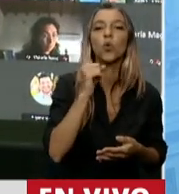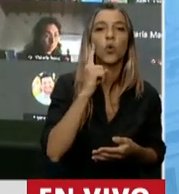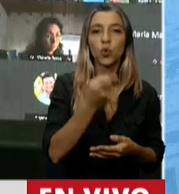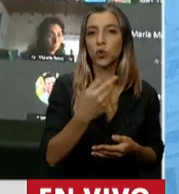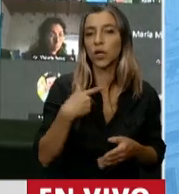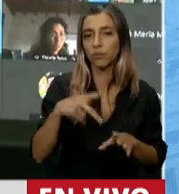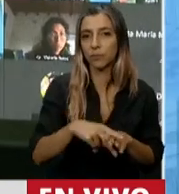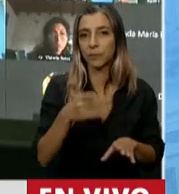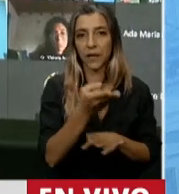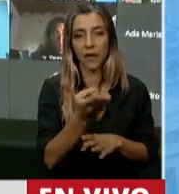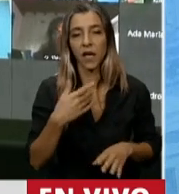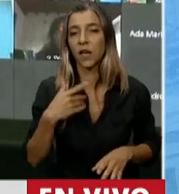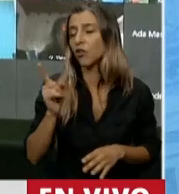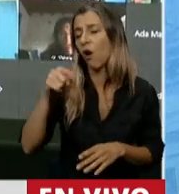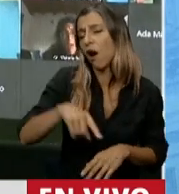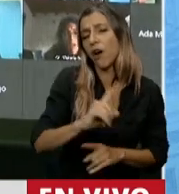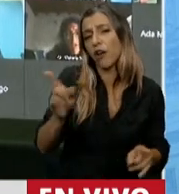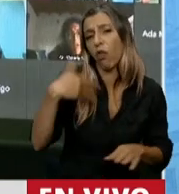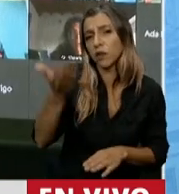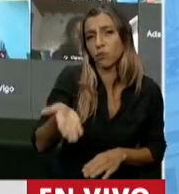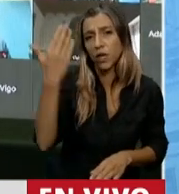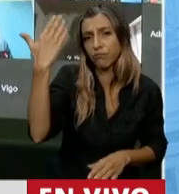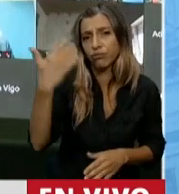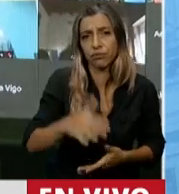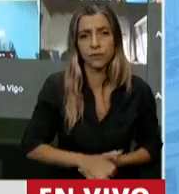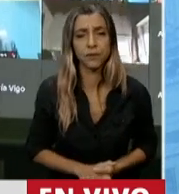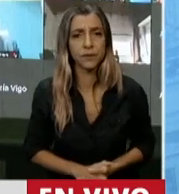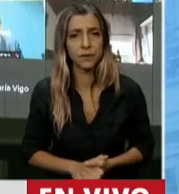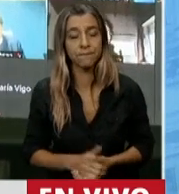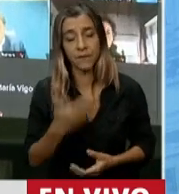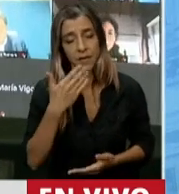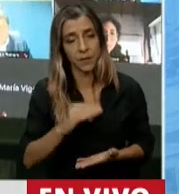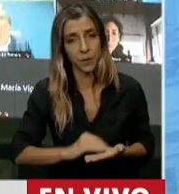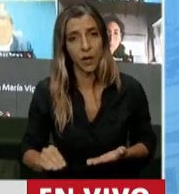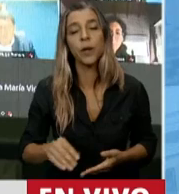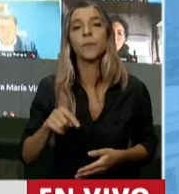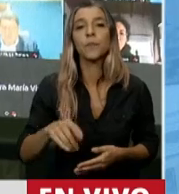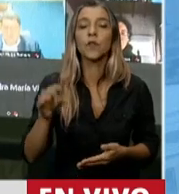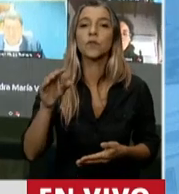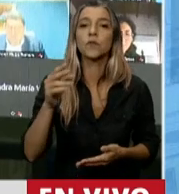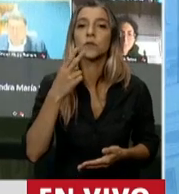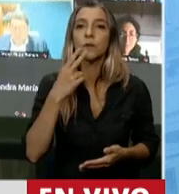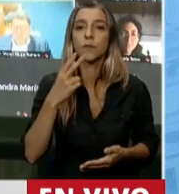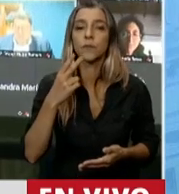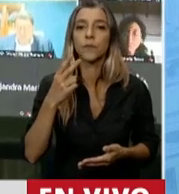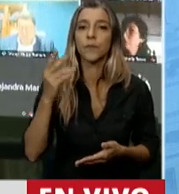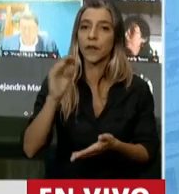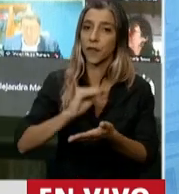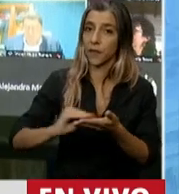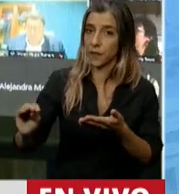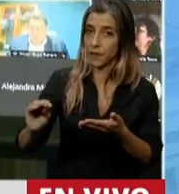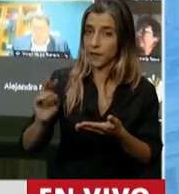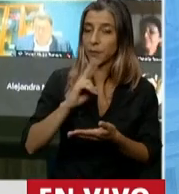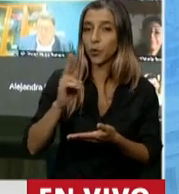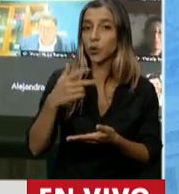después, por favor. Gracias, diputado. El impuesto a la riqueza tiene. Diputada, cuando termine el